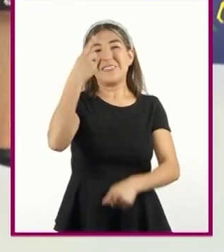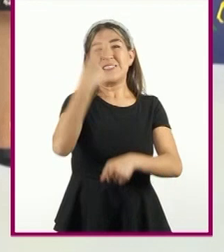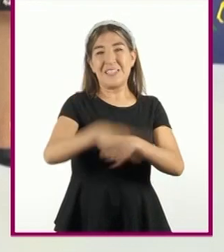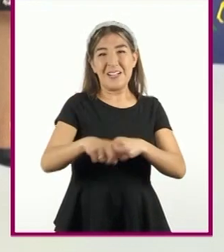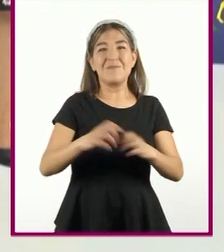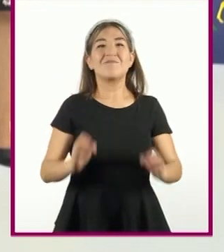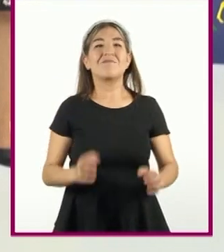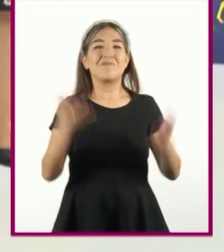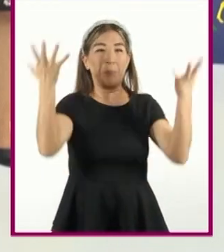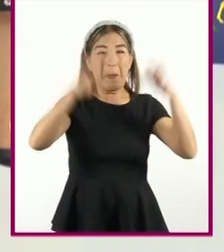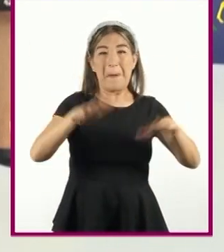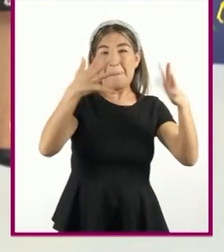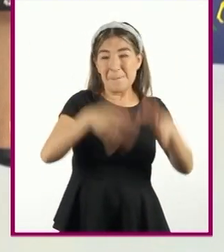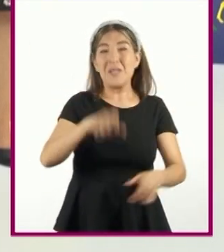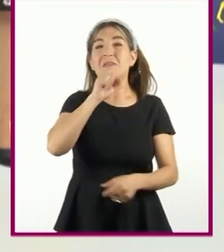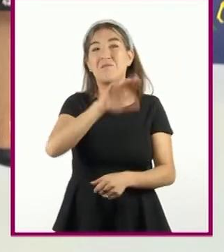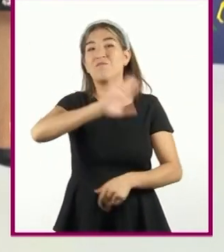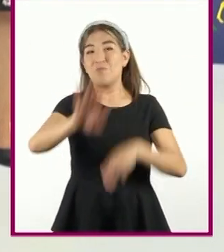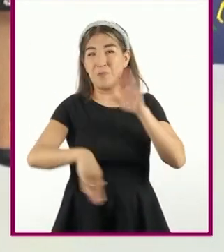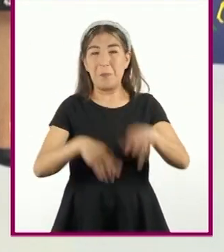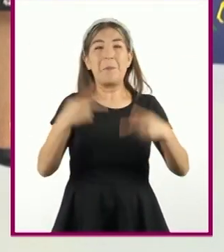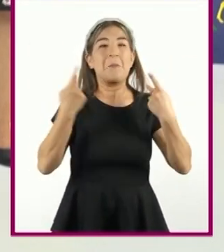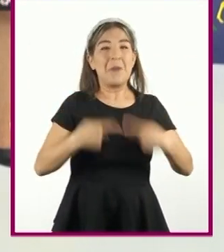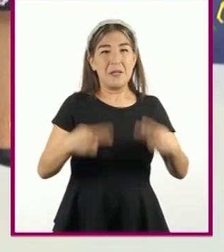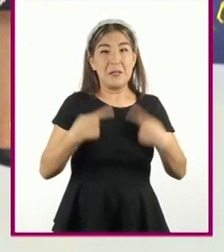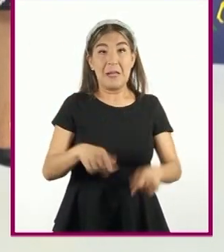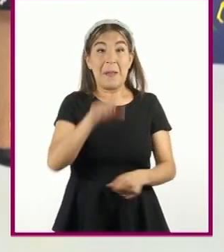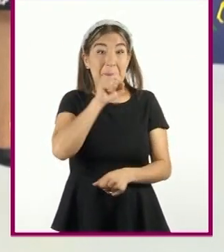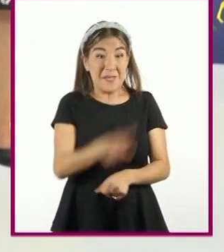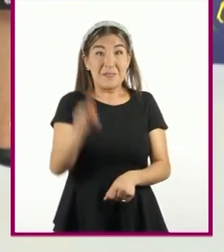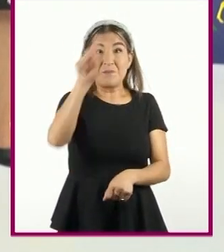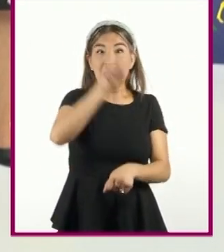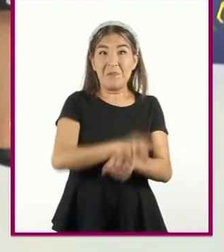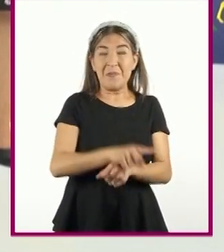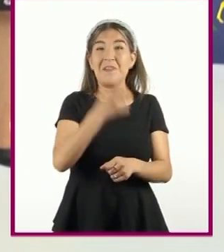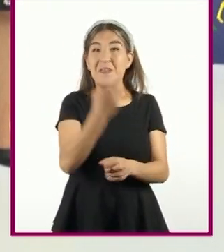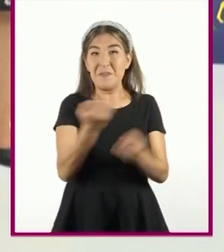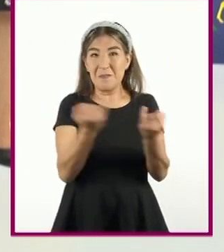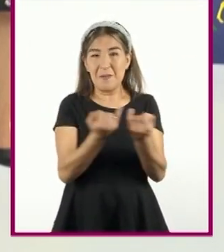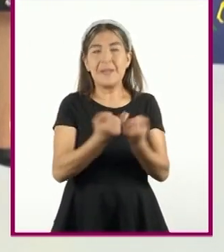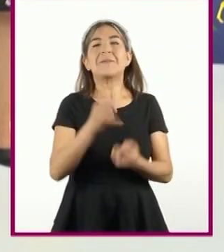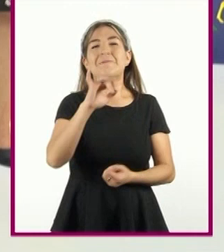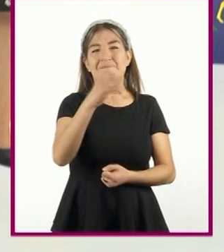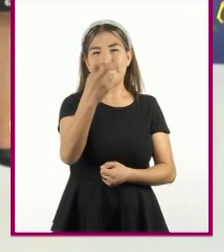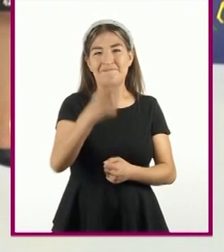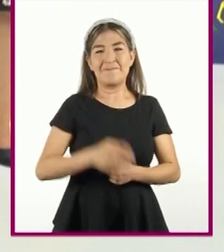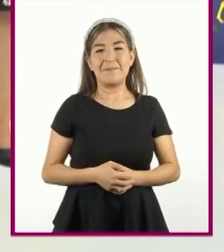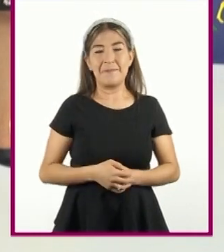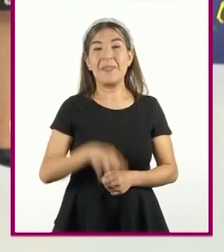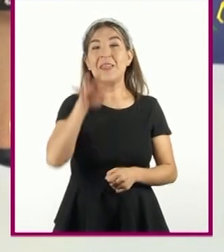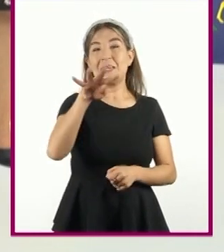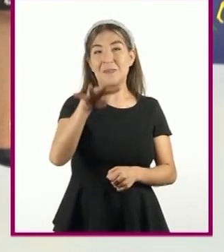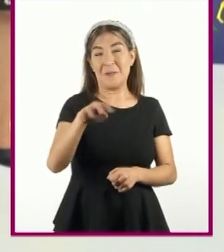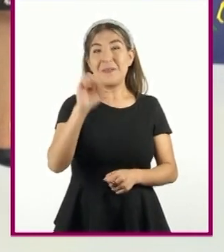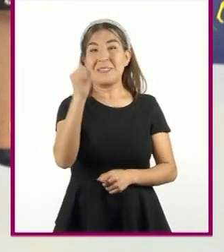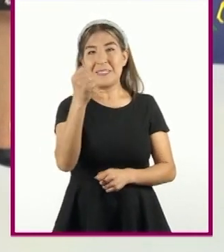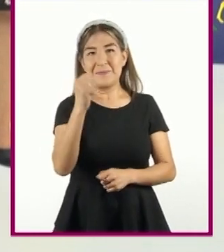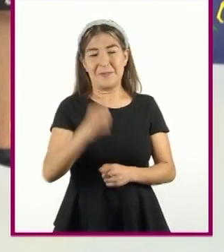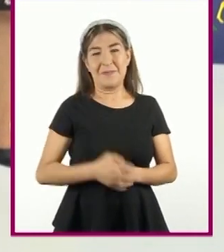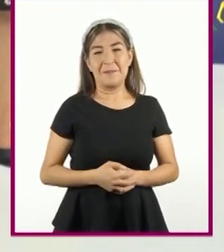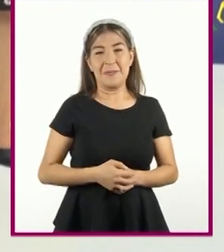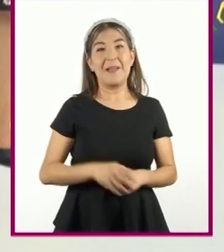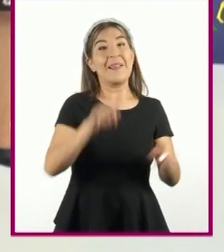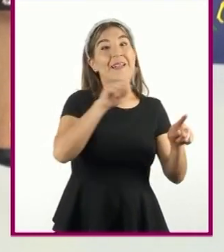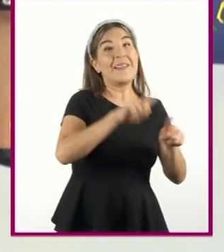y pérdidas humanas? ¿Y ambos ocurrieron el mismo día? Así es, fue el 19 de septiembre, pero